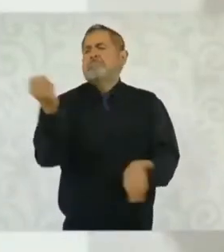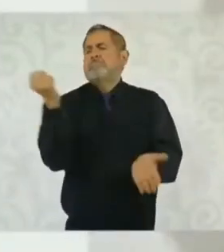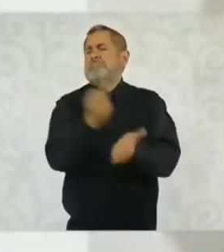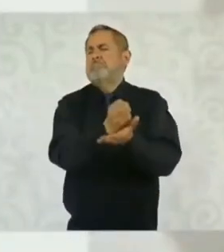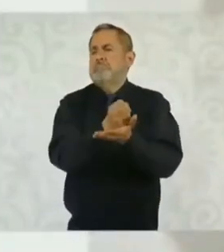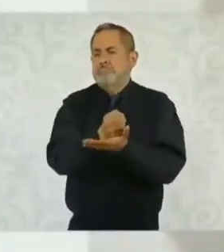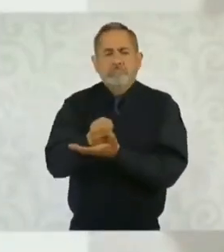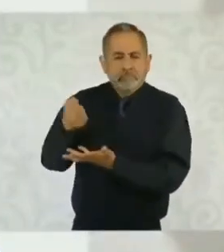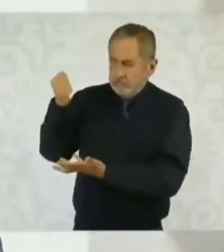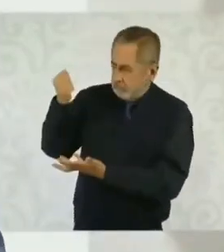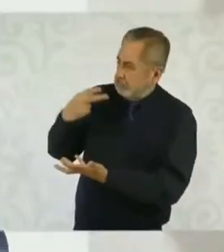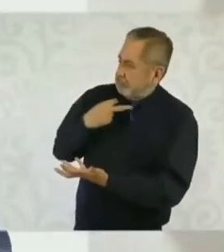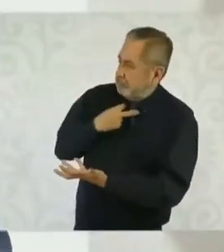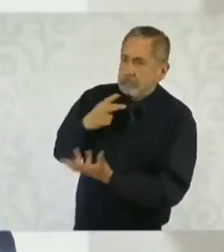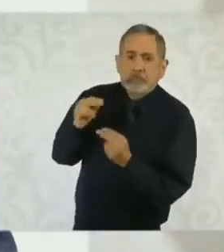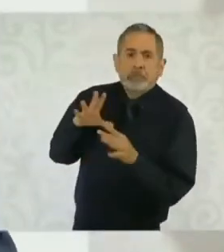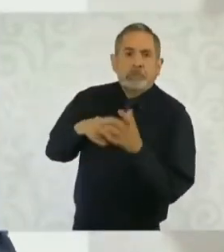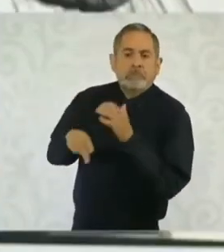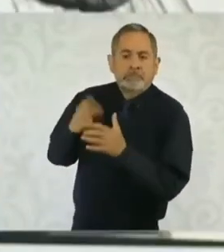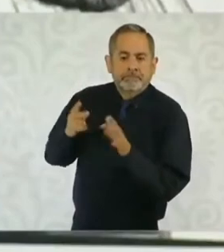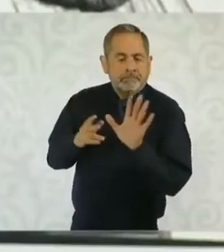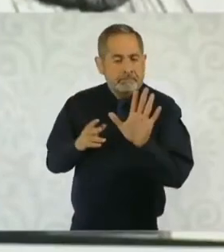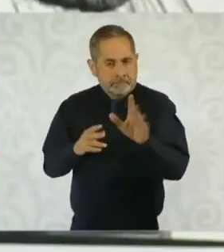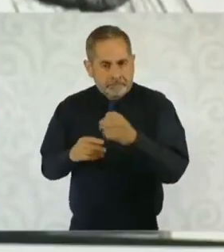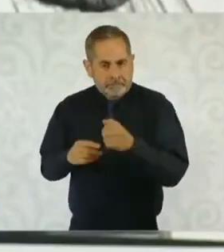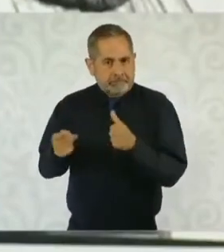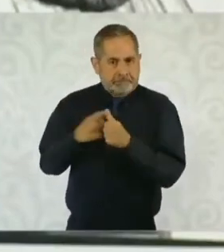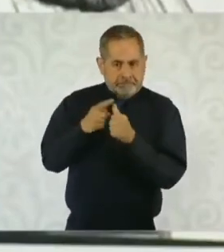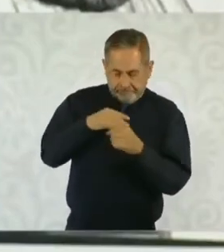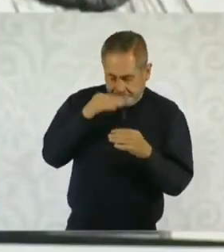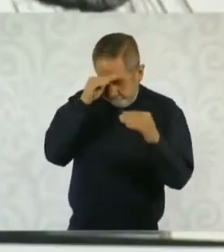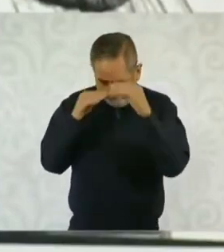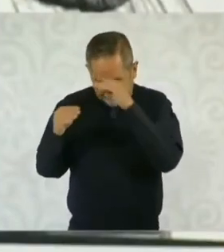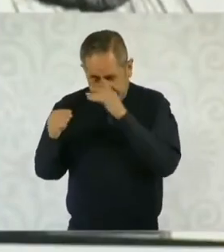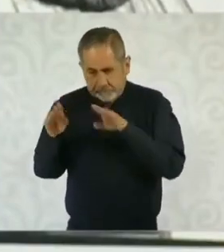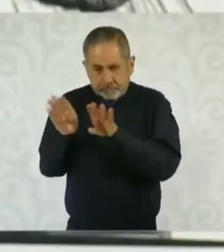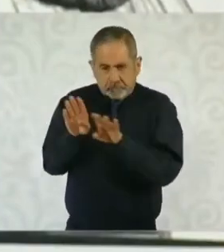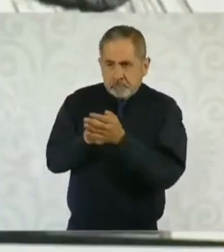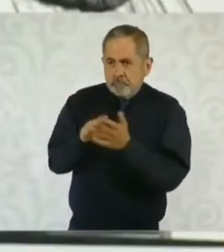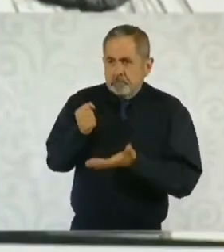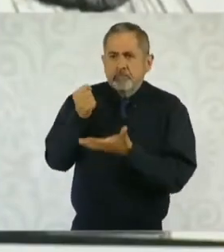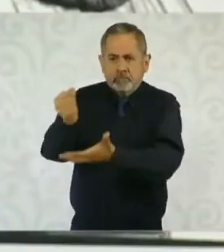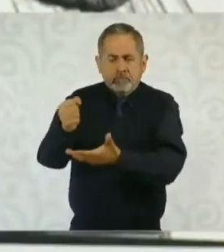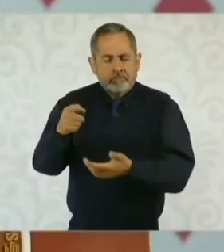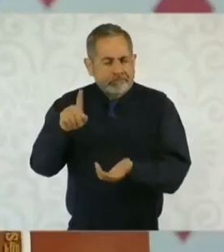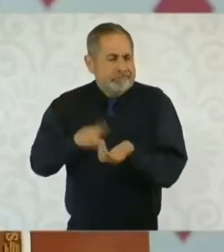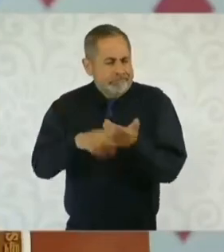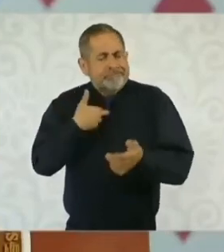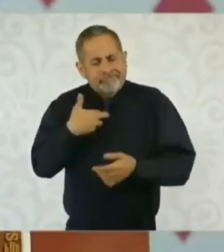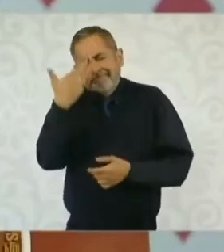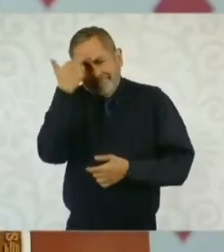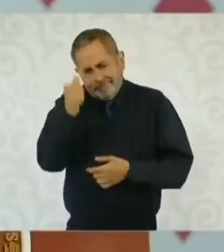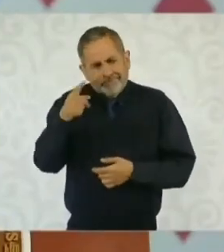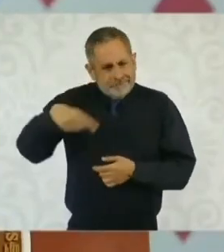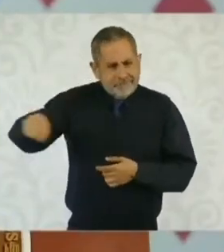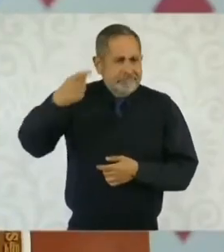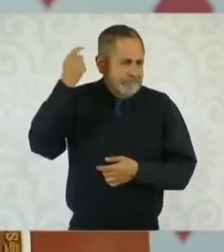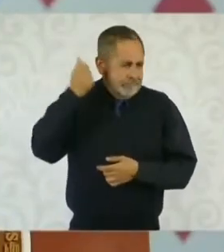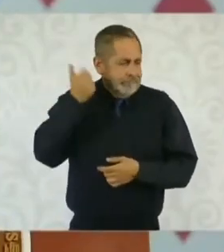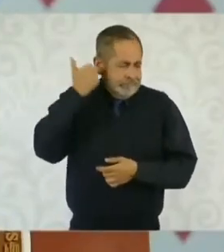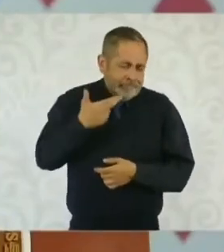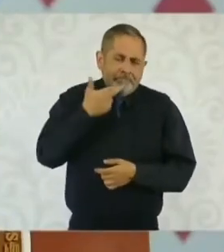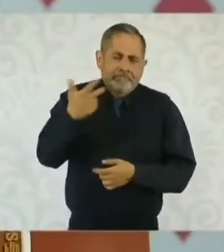qué puede dar el presupuesto de egresos de la Federación para apoyar a los maestros, porque estamos de acuerdo que tiene que haber mejores